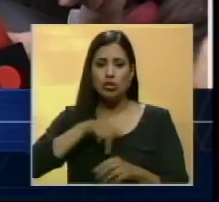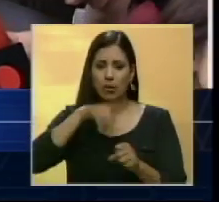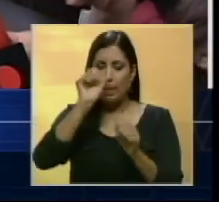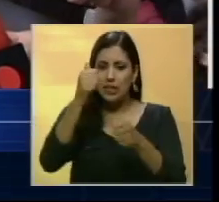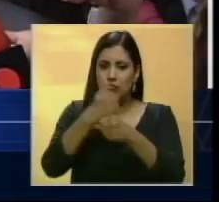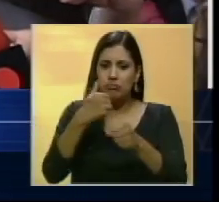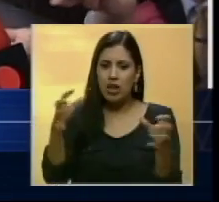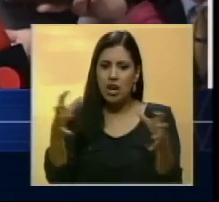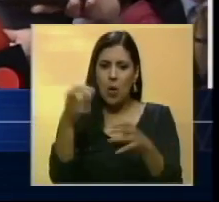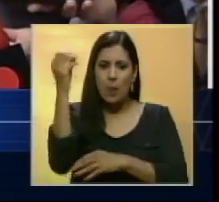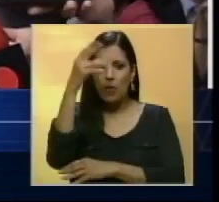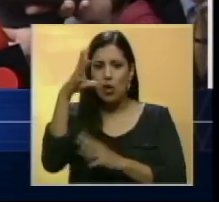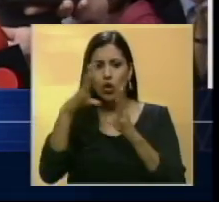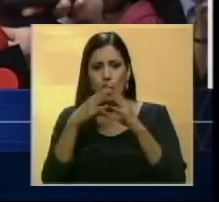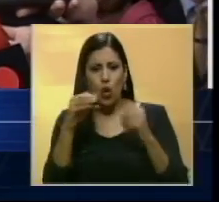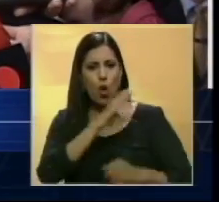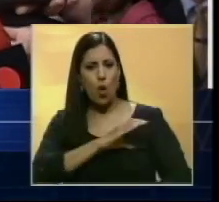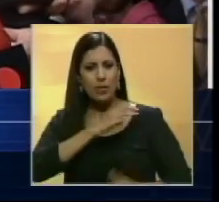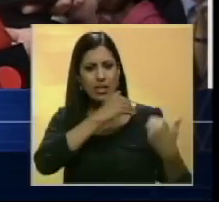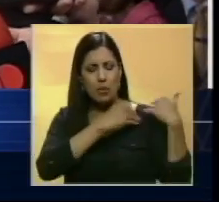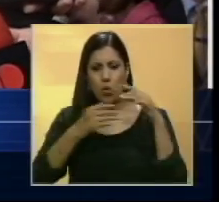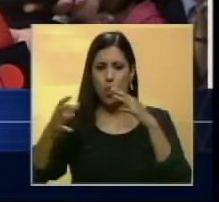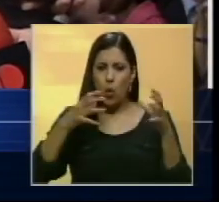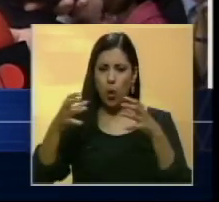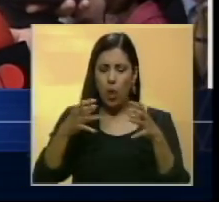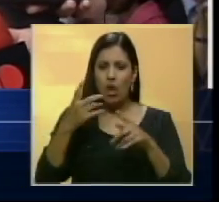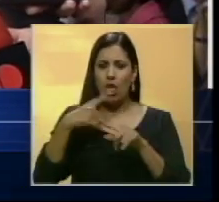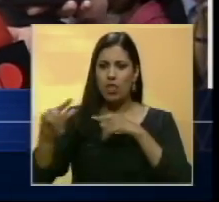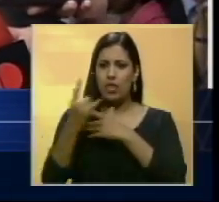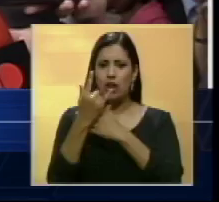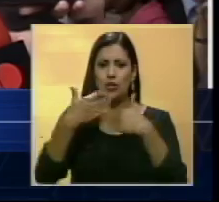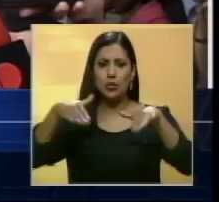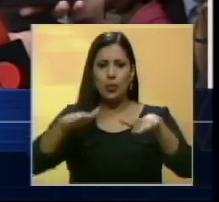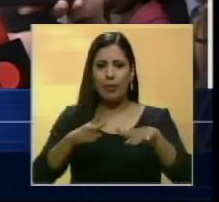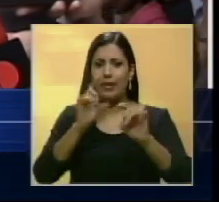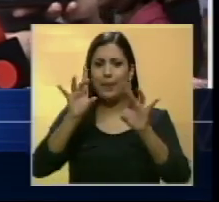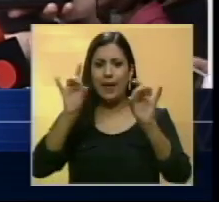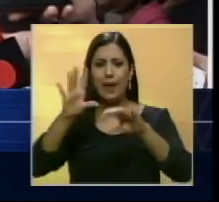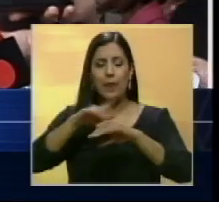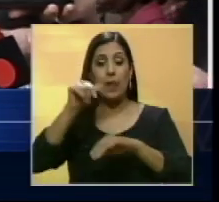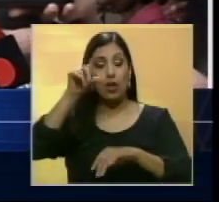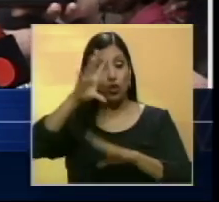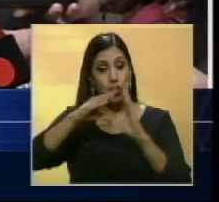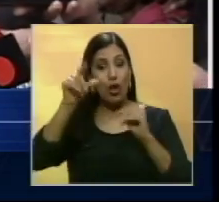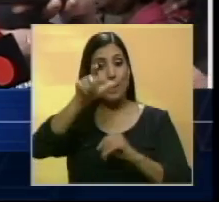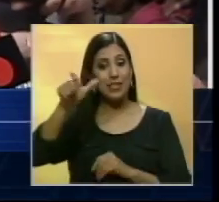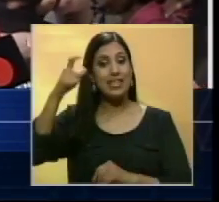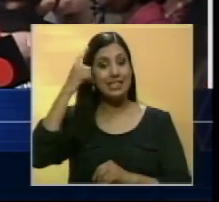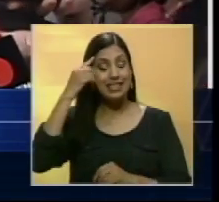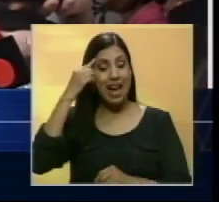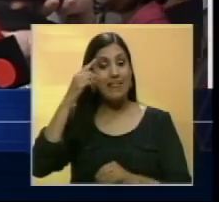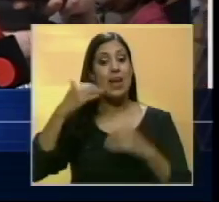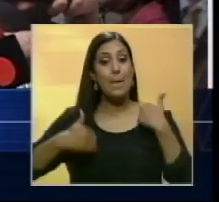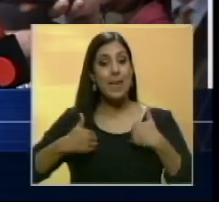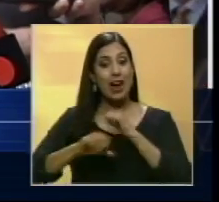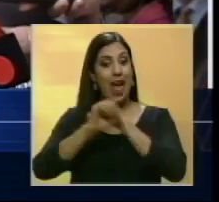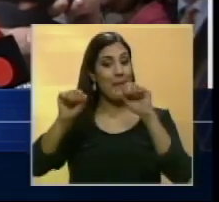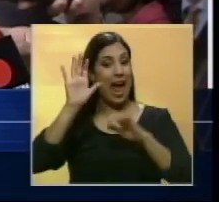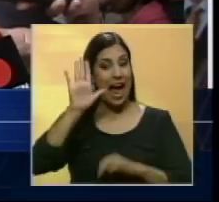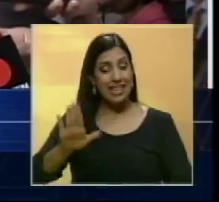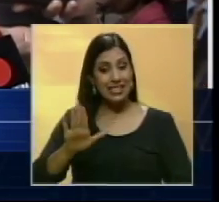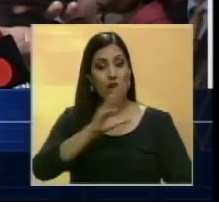labores parlamentarias de todas las comisiones. Todos los venezolanos saben que los miércoles en la mañana es un día donde las comisiones están